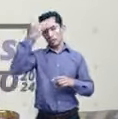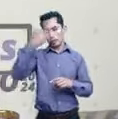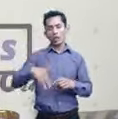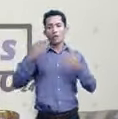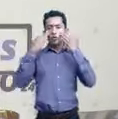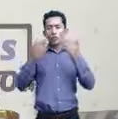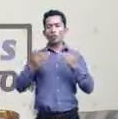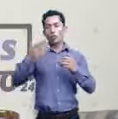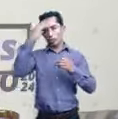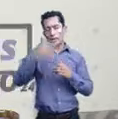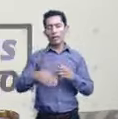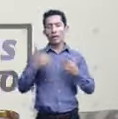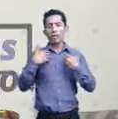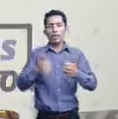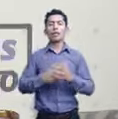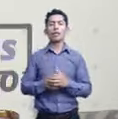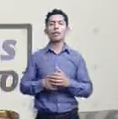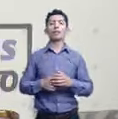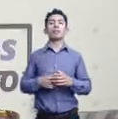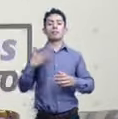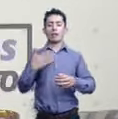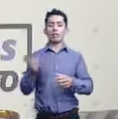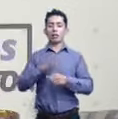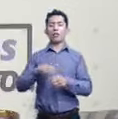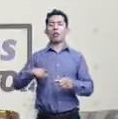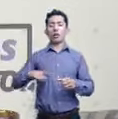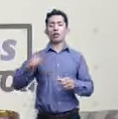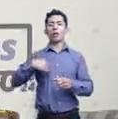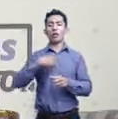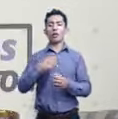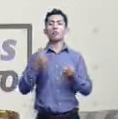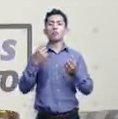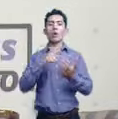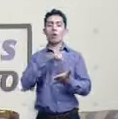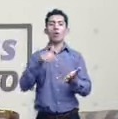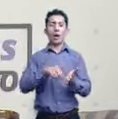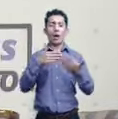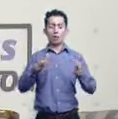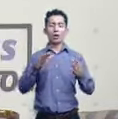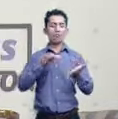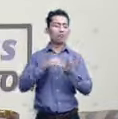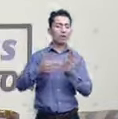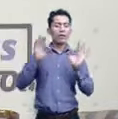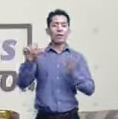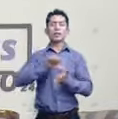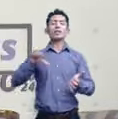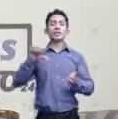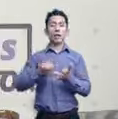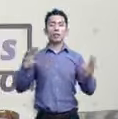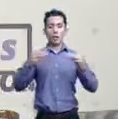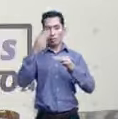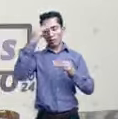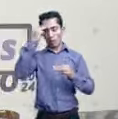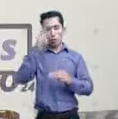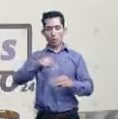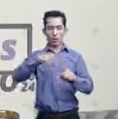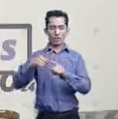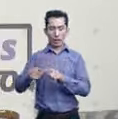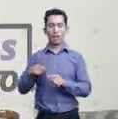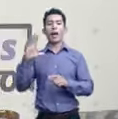lo he vivido. En mi administración se proporcionarán en los espacios públicos estratégicos del centro de Misquiahuala y de sus